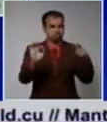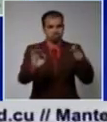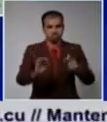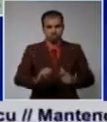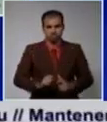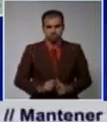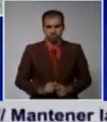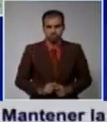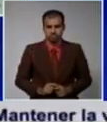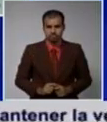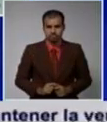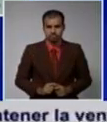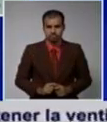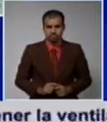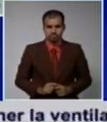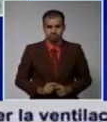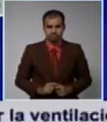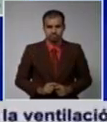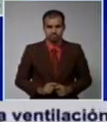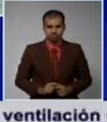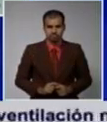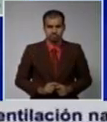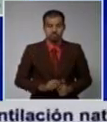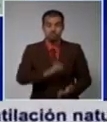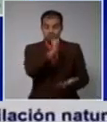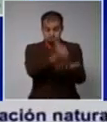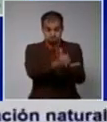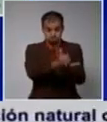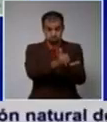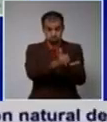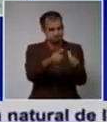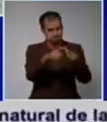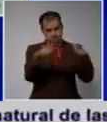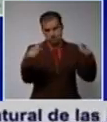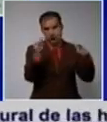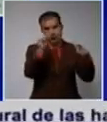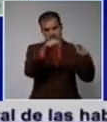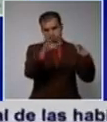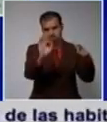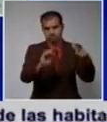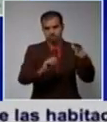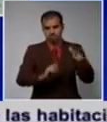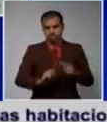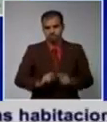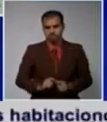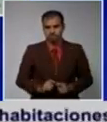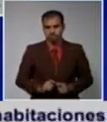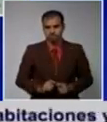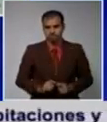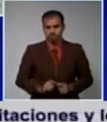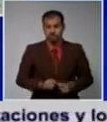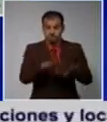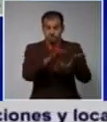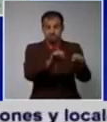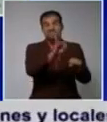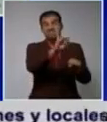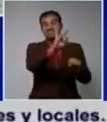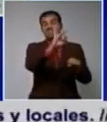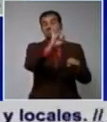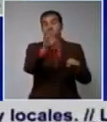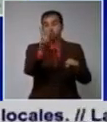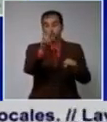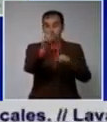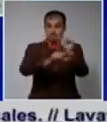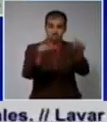mayor transmisión en el municipio cabecera, Santiago de Cuba, ayer con 72 casos autóctonos, le